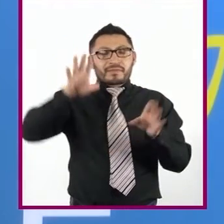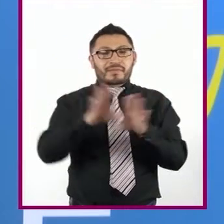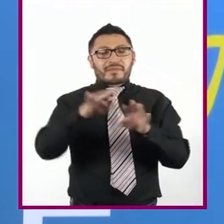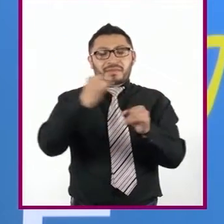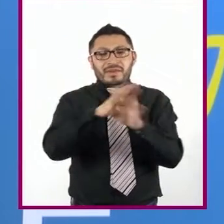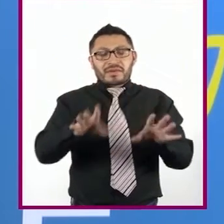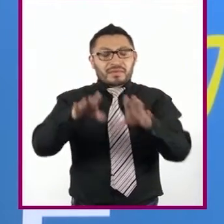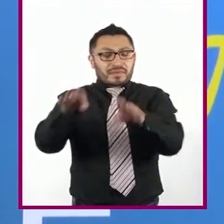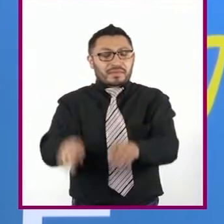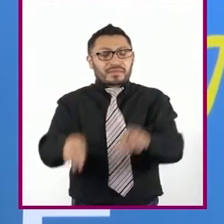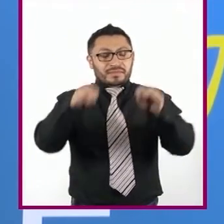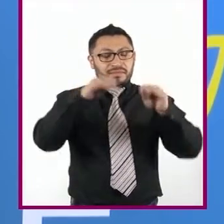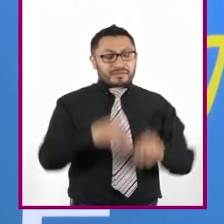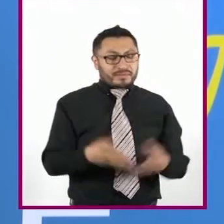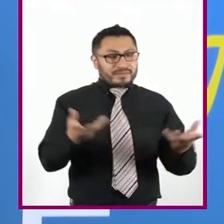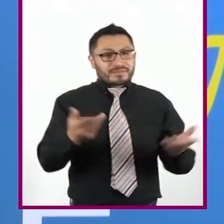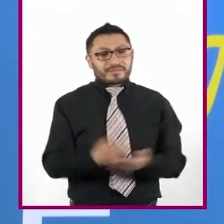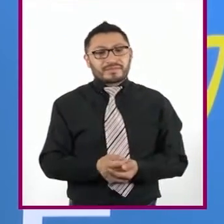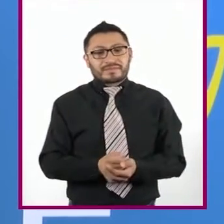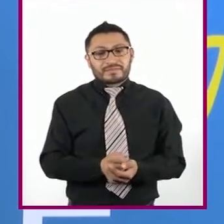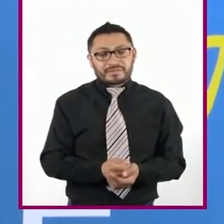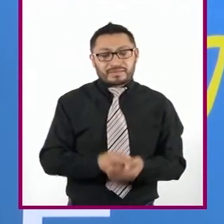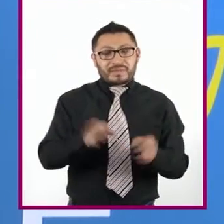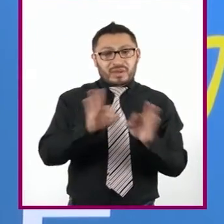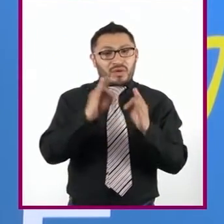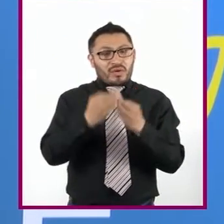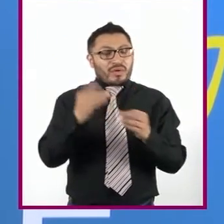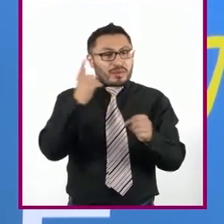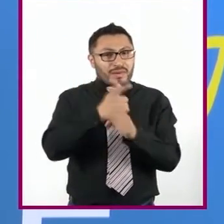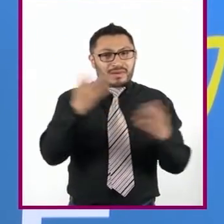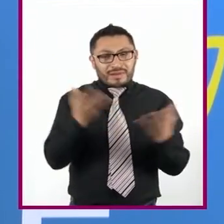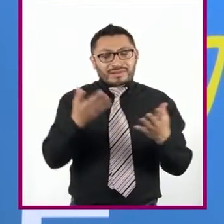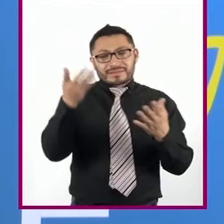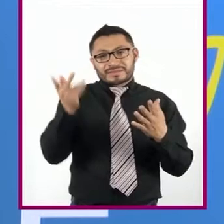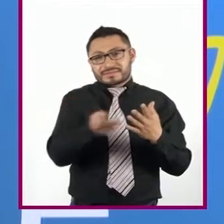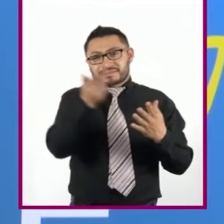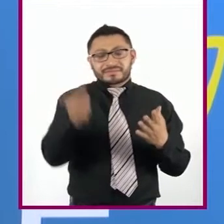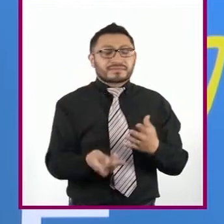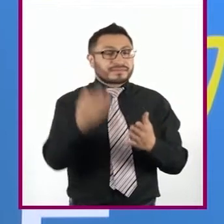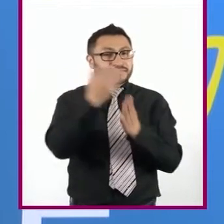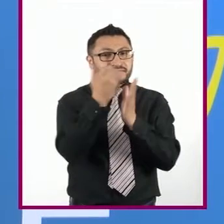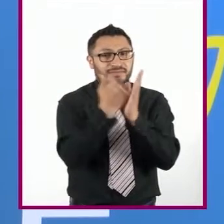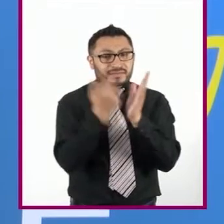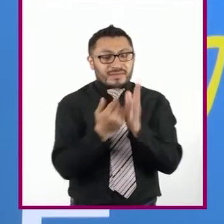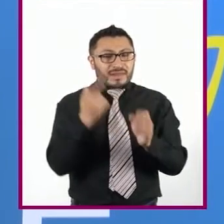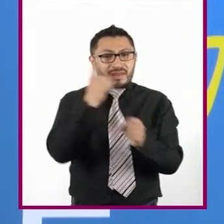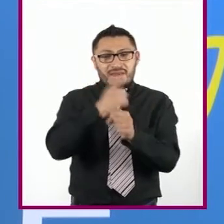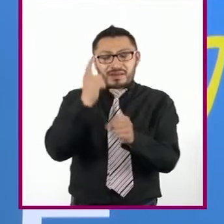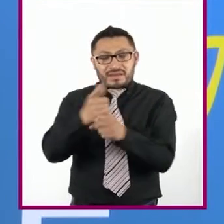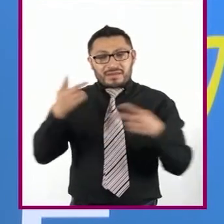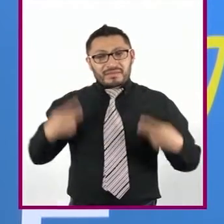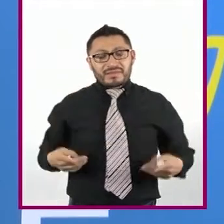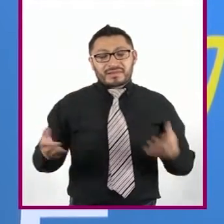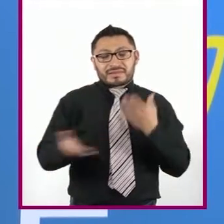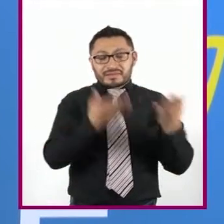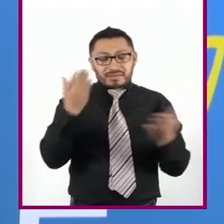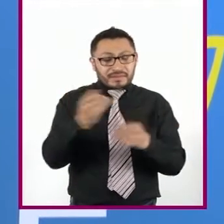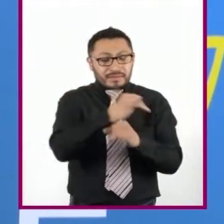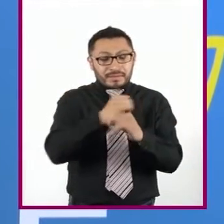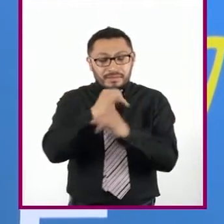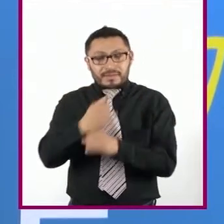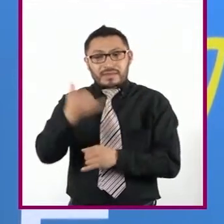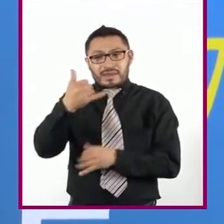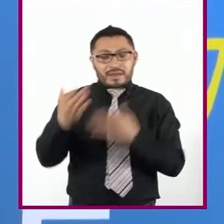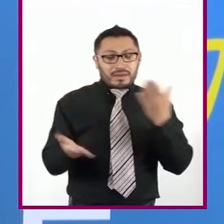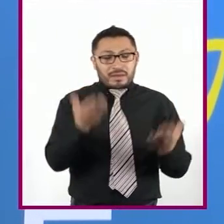de una encuesta, los criterios para diseñar una encuesta, la identificación de población en estudio y la comparación de